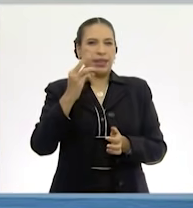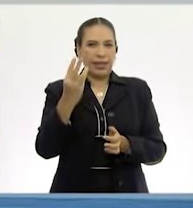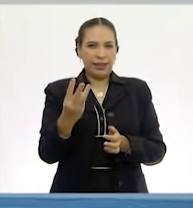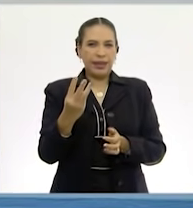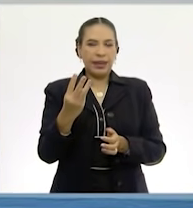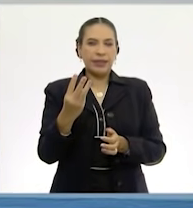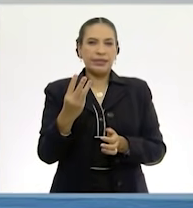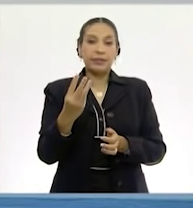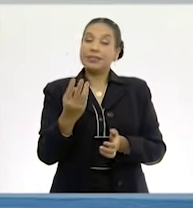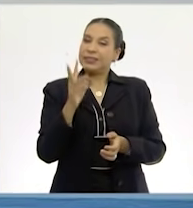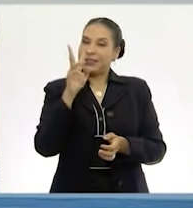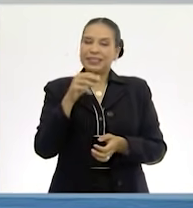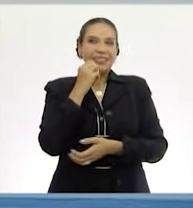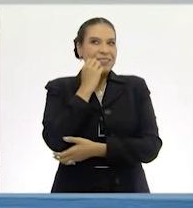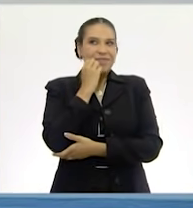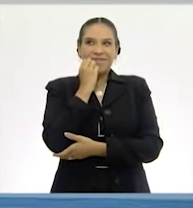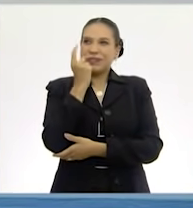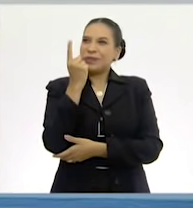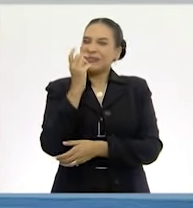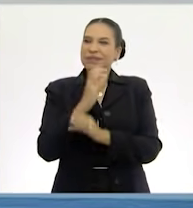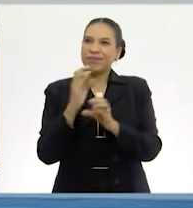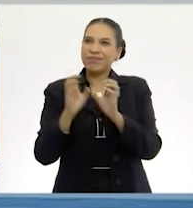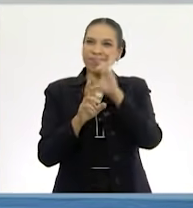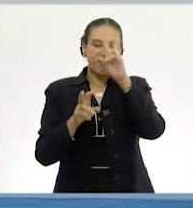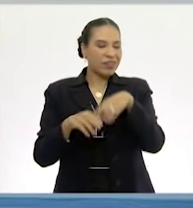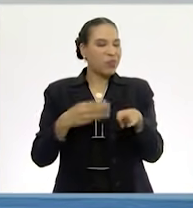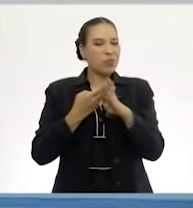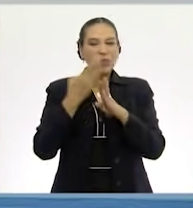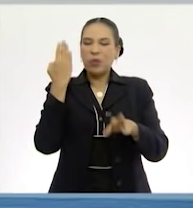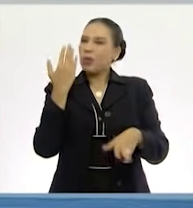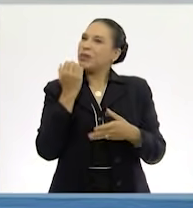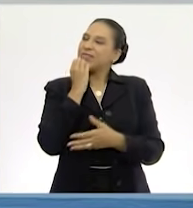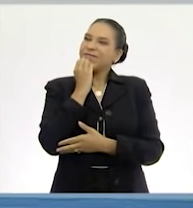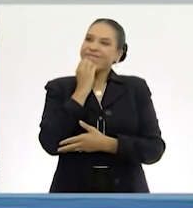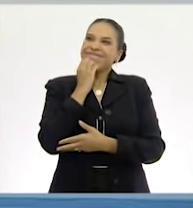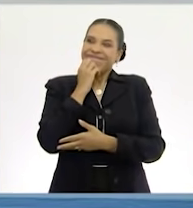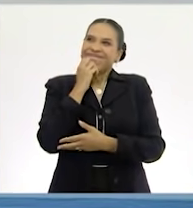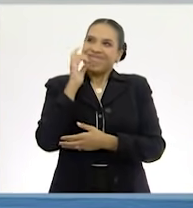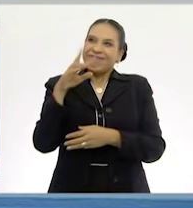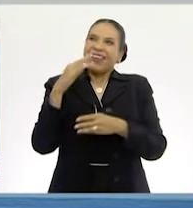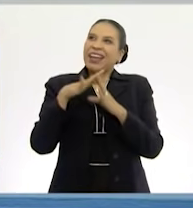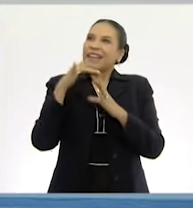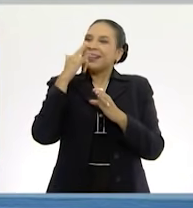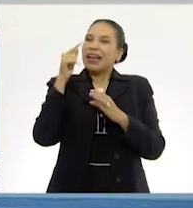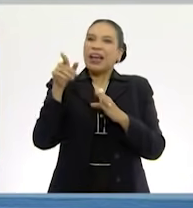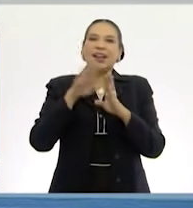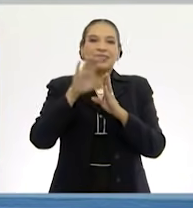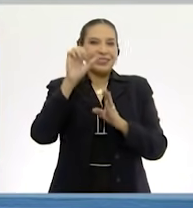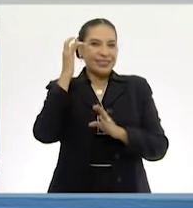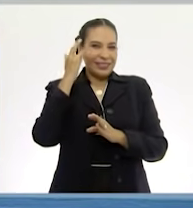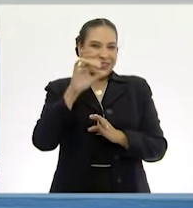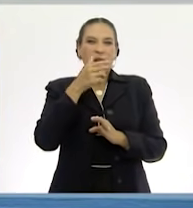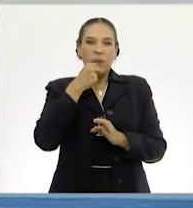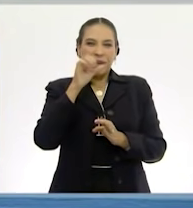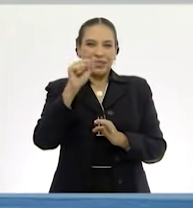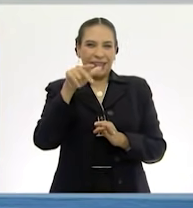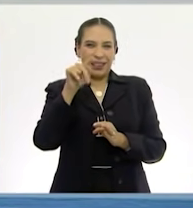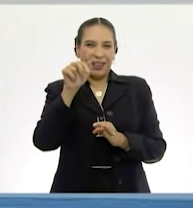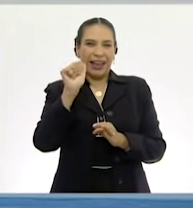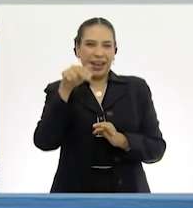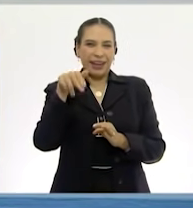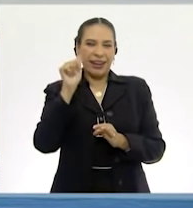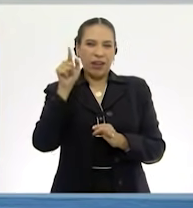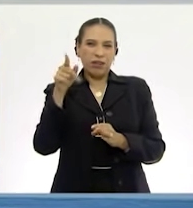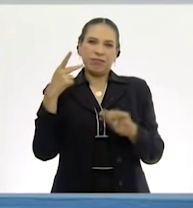1853, sin duda fue un hecho muy polémico que hizo que Santana fuera un